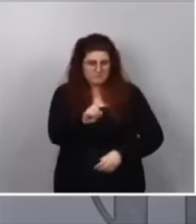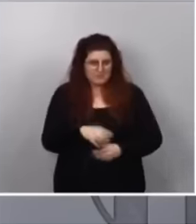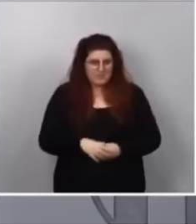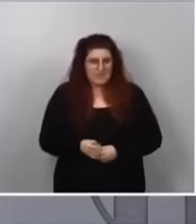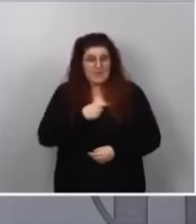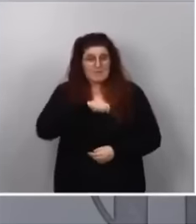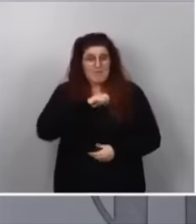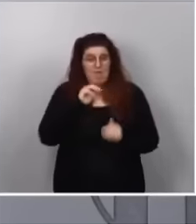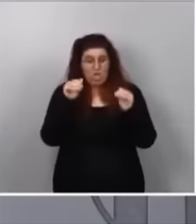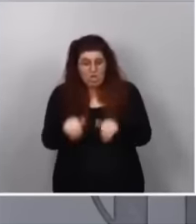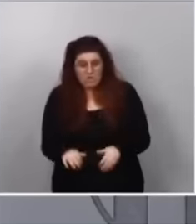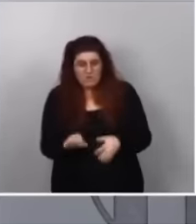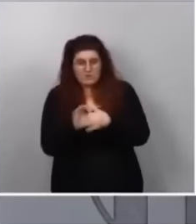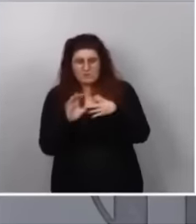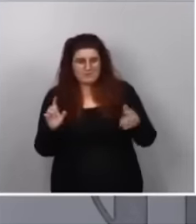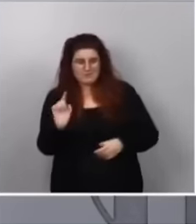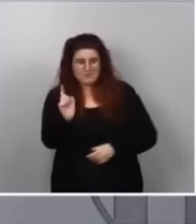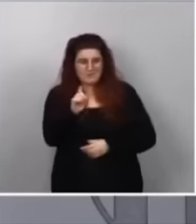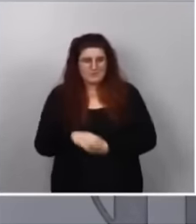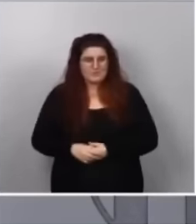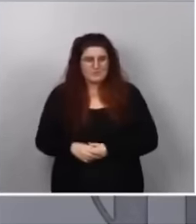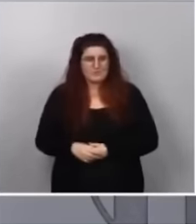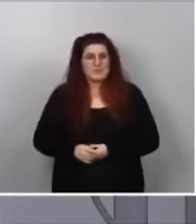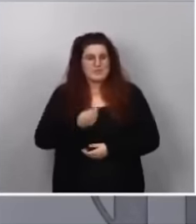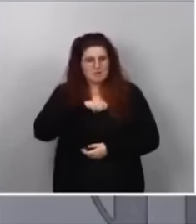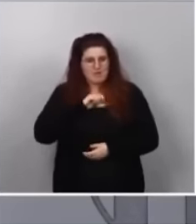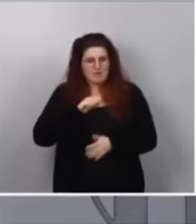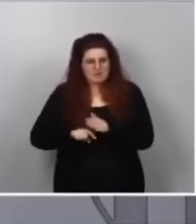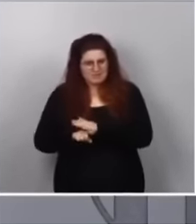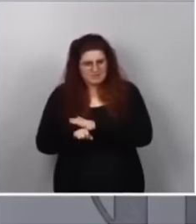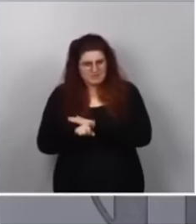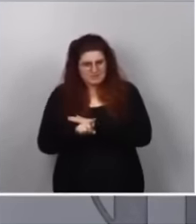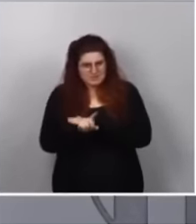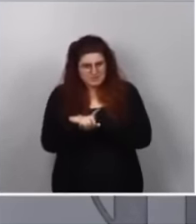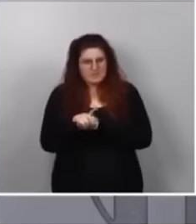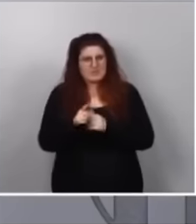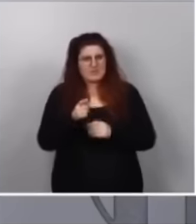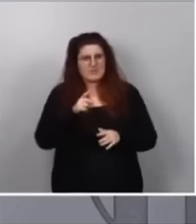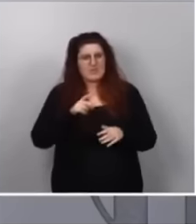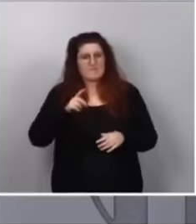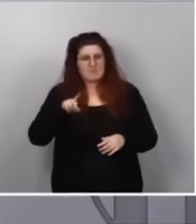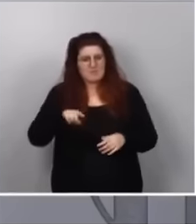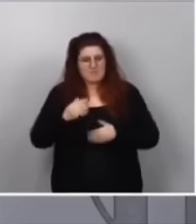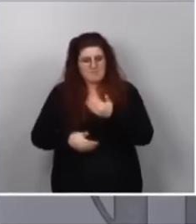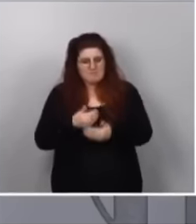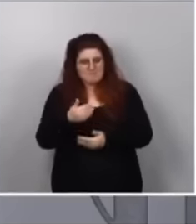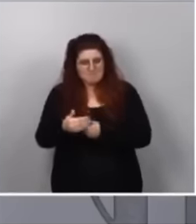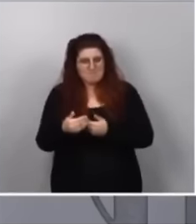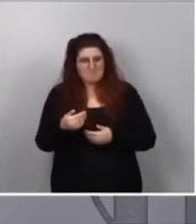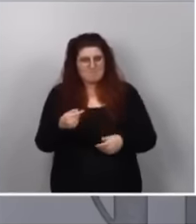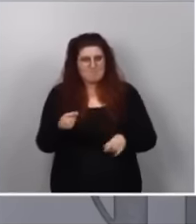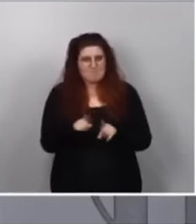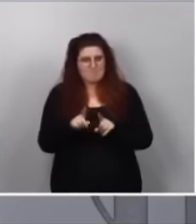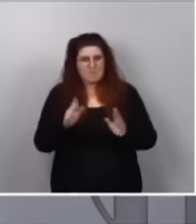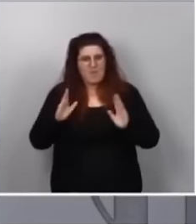España ni se hunde ni se rompe, al contrario. España avanza, España crece y sobre todo abre una